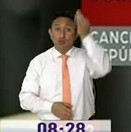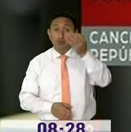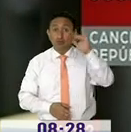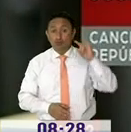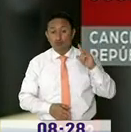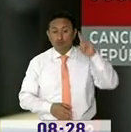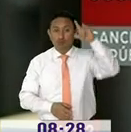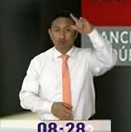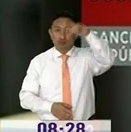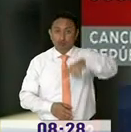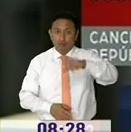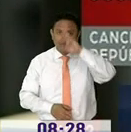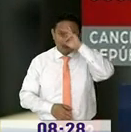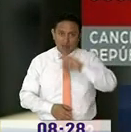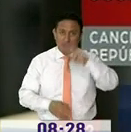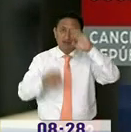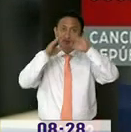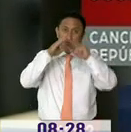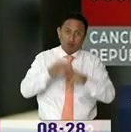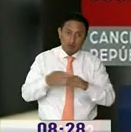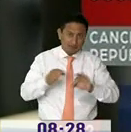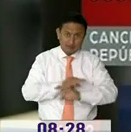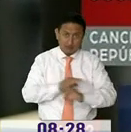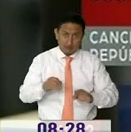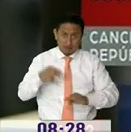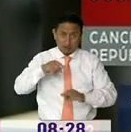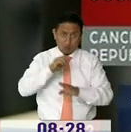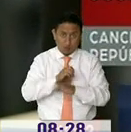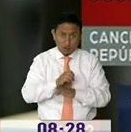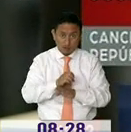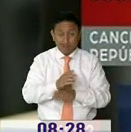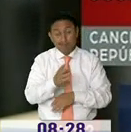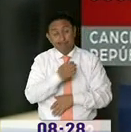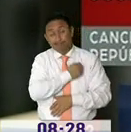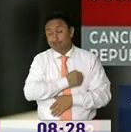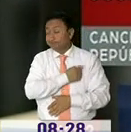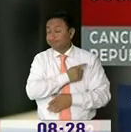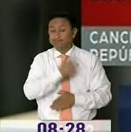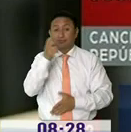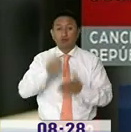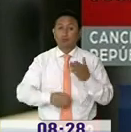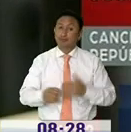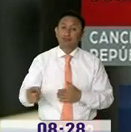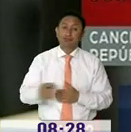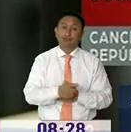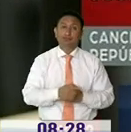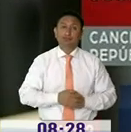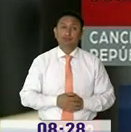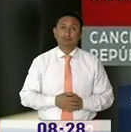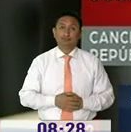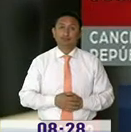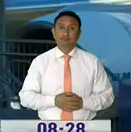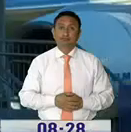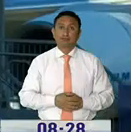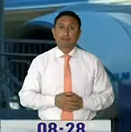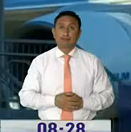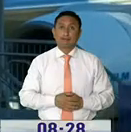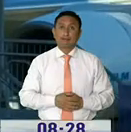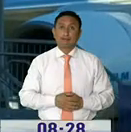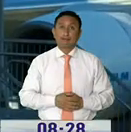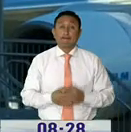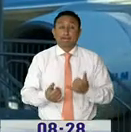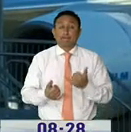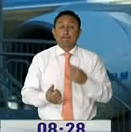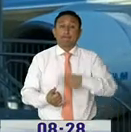vuelo sin acatar las normas legales que rigen el Ecuador, evidentemente que tendrán que rendir ante la justicia cuentas. En